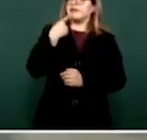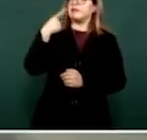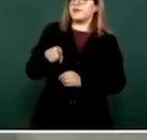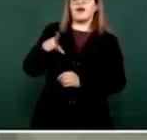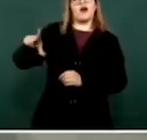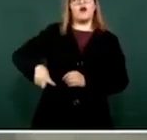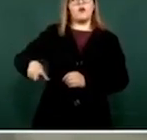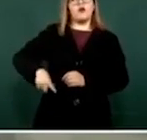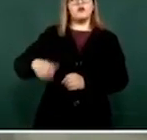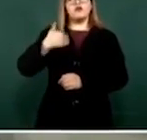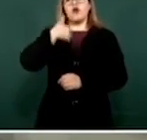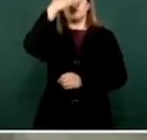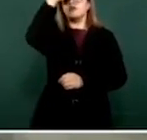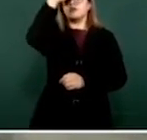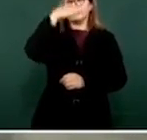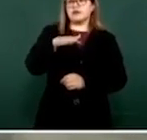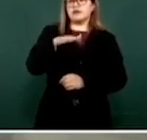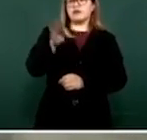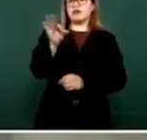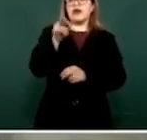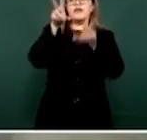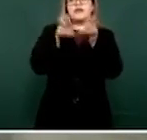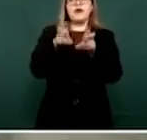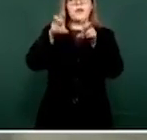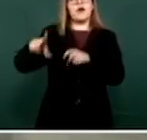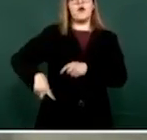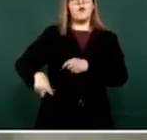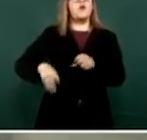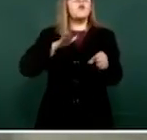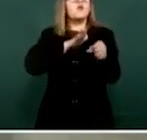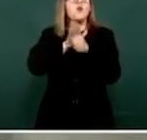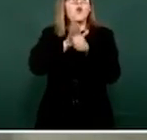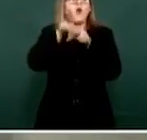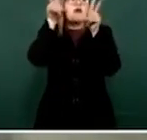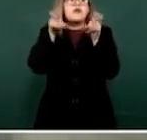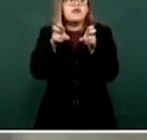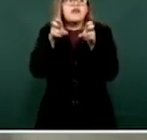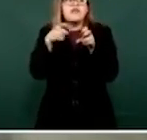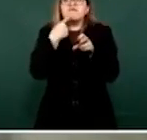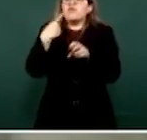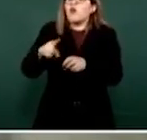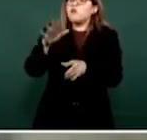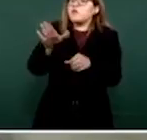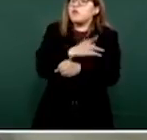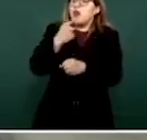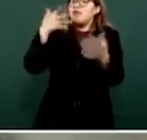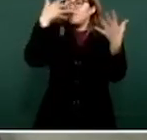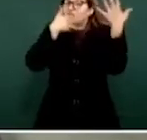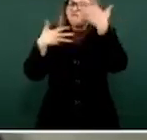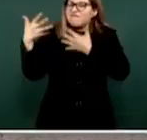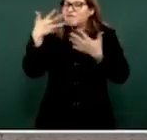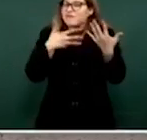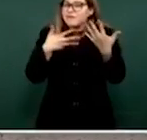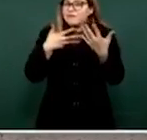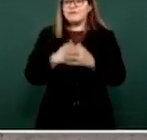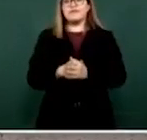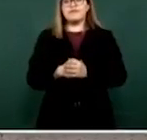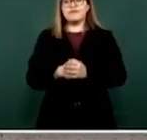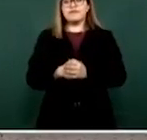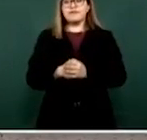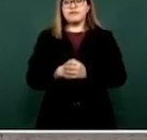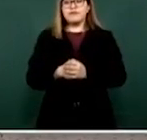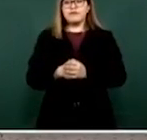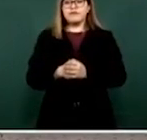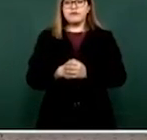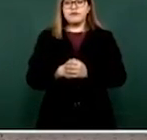Porque tengo entendido que ese tema lo lleva a gobernación. ¿Qué demandan? Es que hay un poco de confusión. Pues es